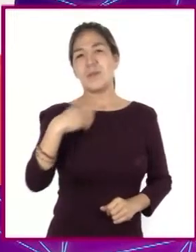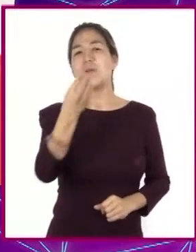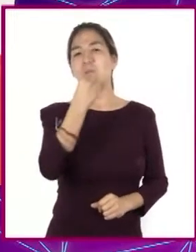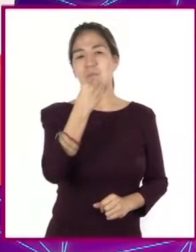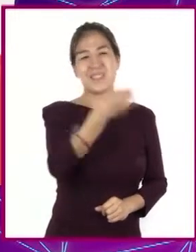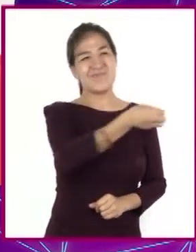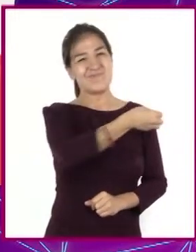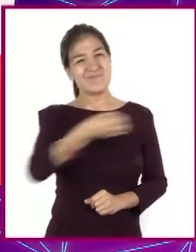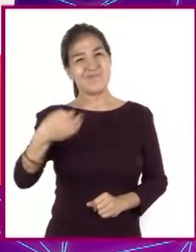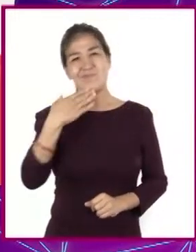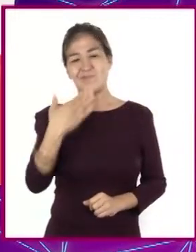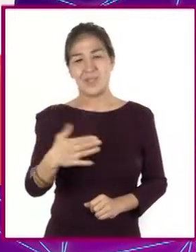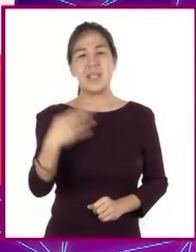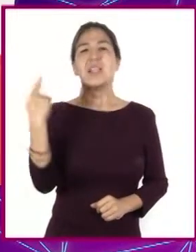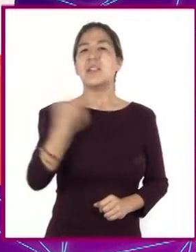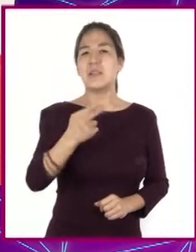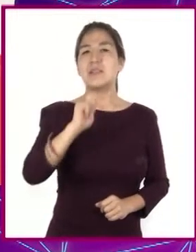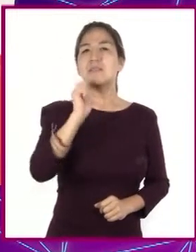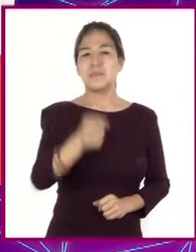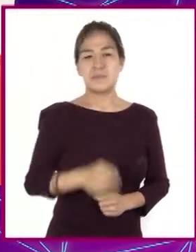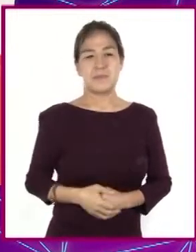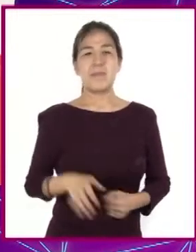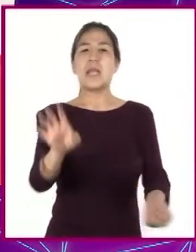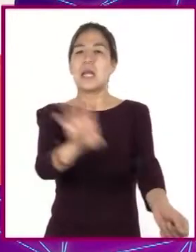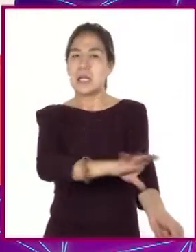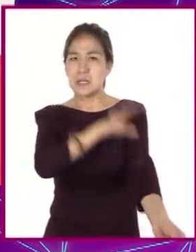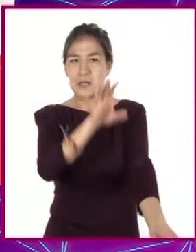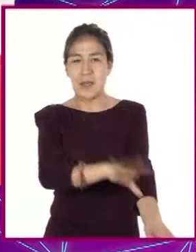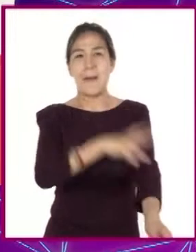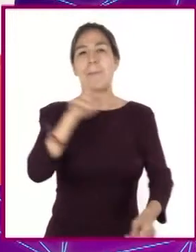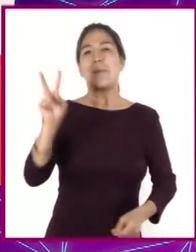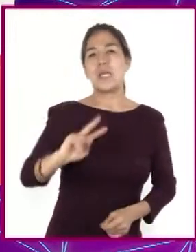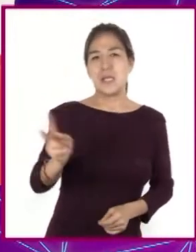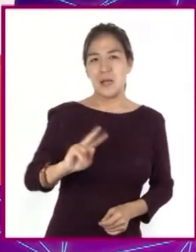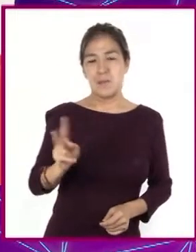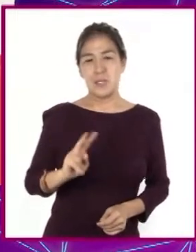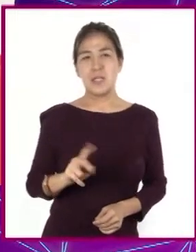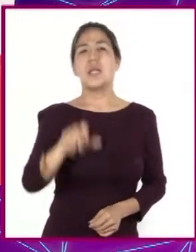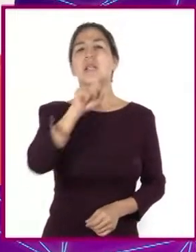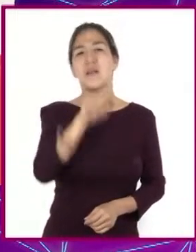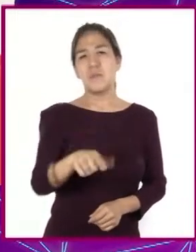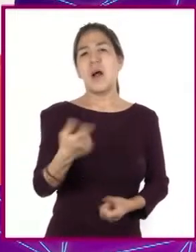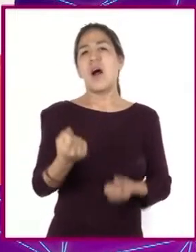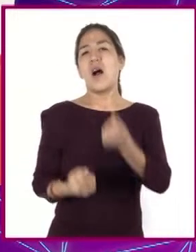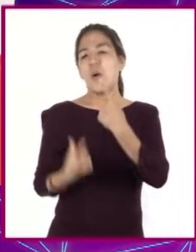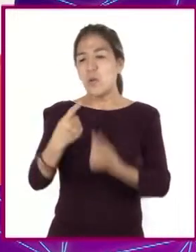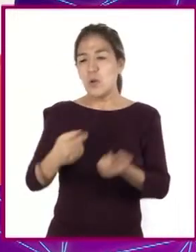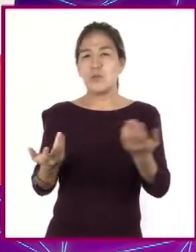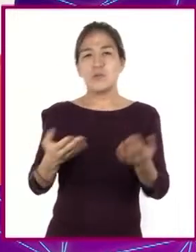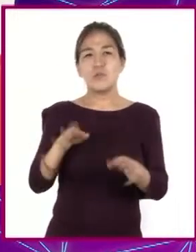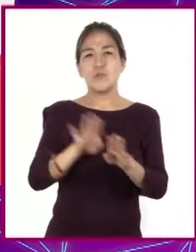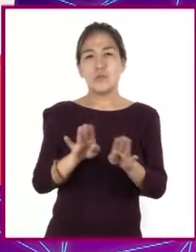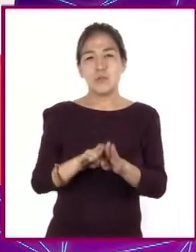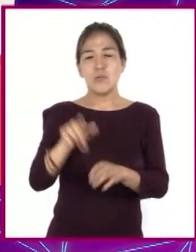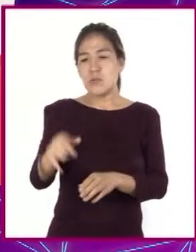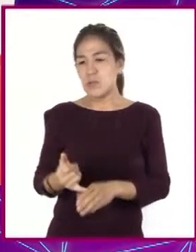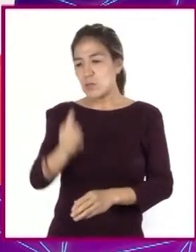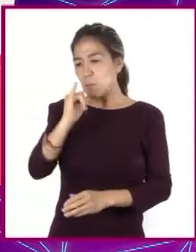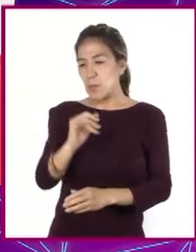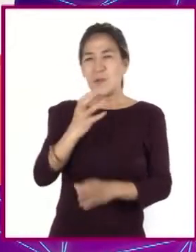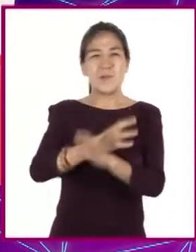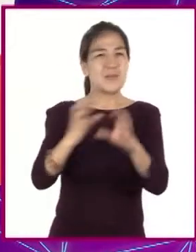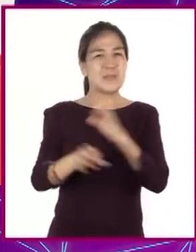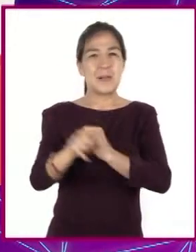en el organismo requieren energía, vitaminas o algunas sustancias que pueden ayudar a llevar a cabo los